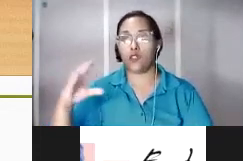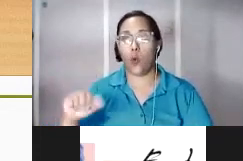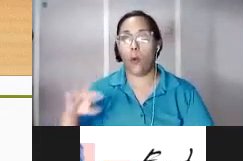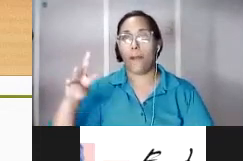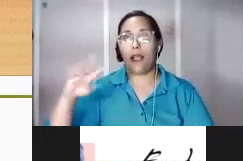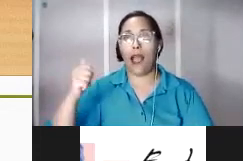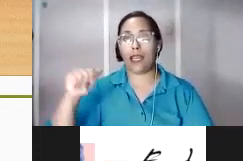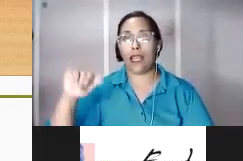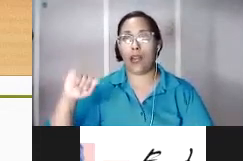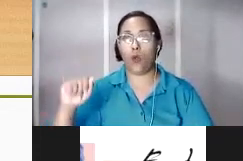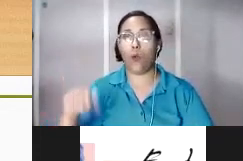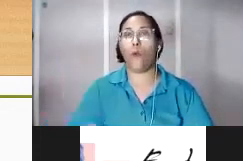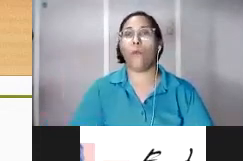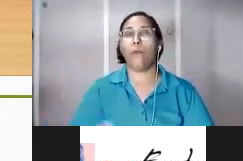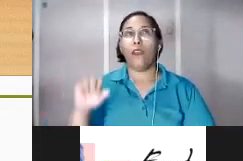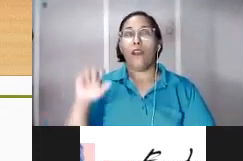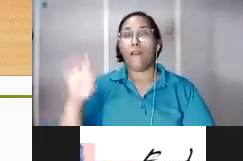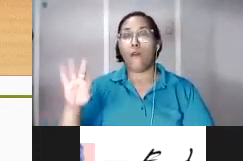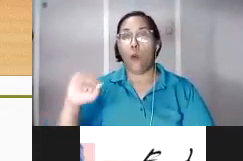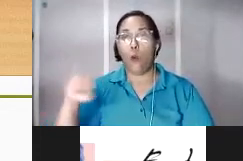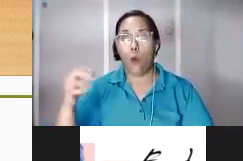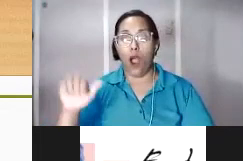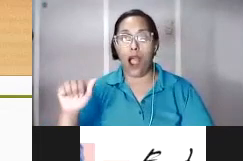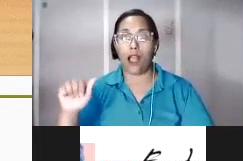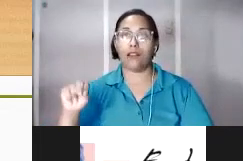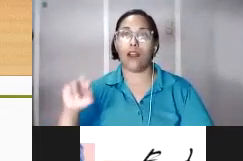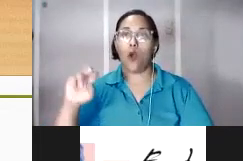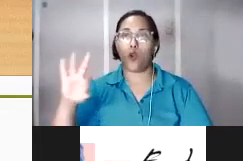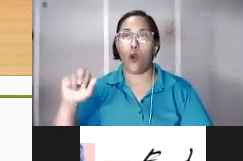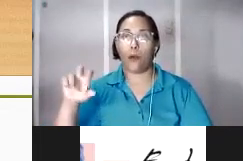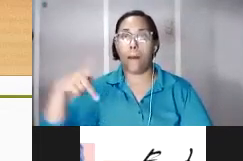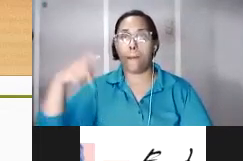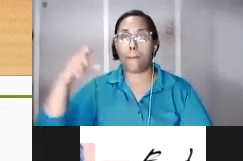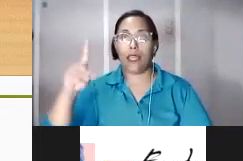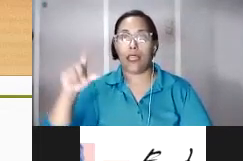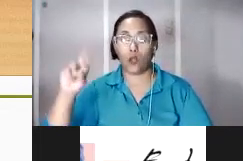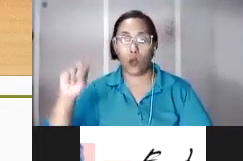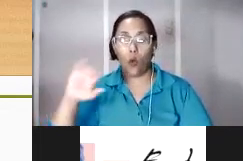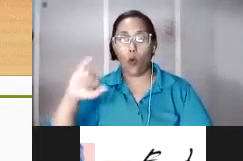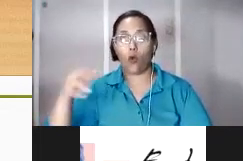Frank Antonsanti, Juan Roy, Pedro Justi, el